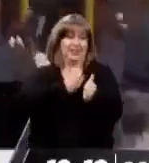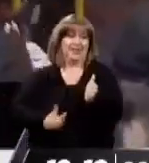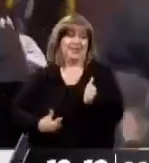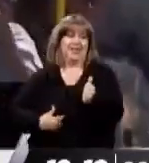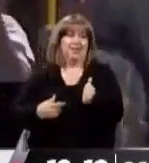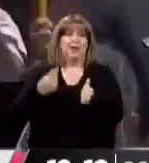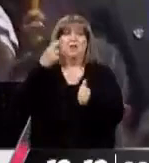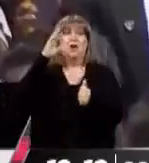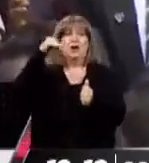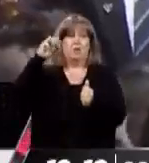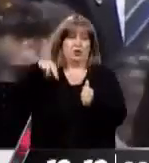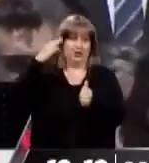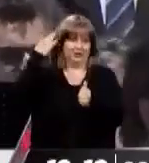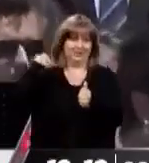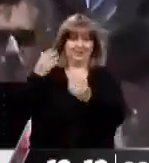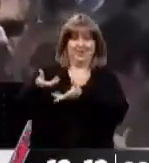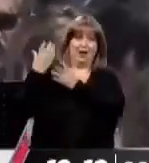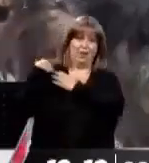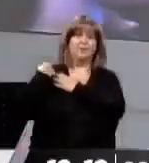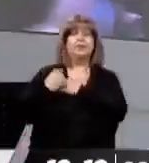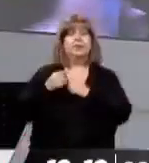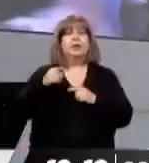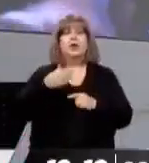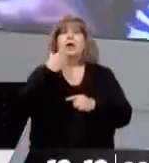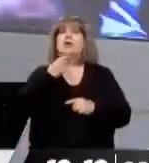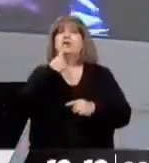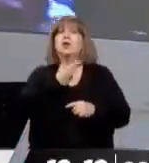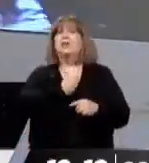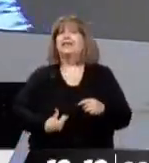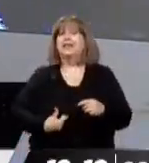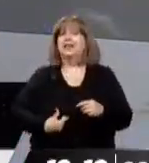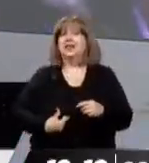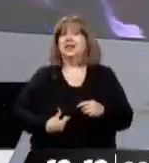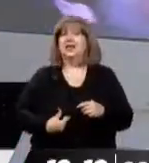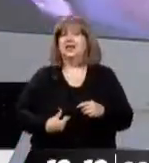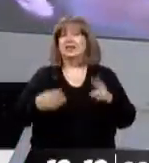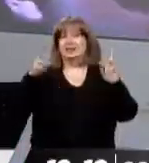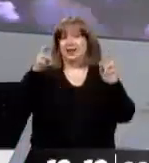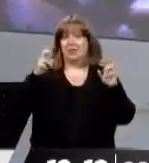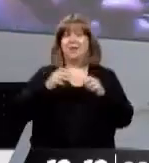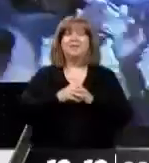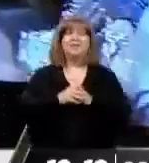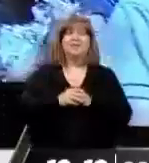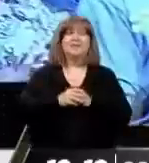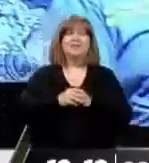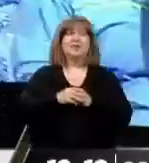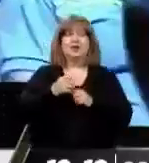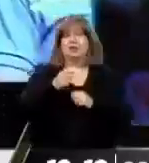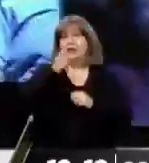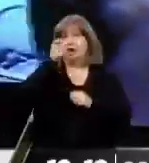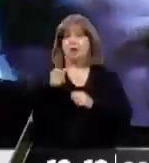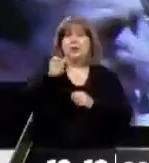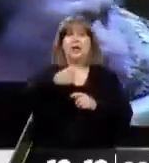espacio, al menos en las imágenes. Bueno, ¿vamos a escuchar al presidente? ¿Cómo no? En una de las partes, y hablando de política, le